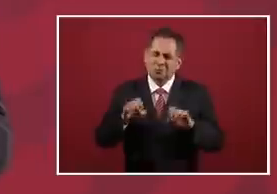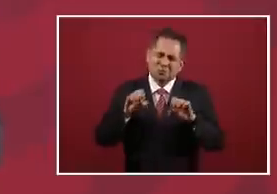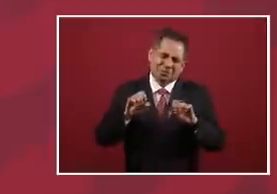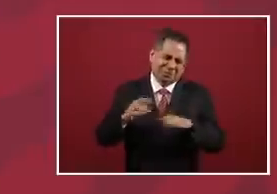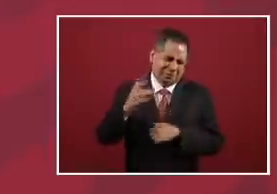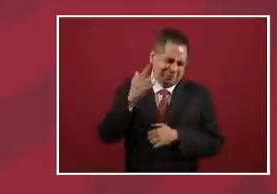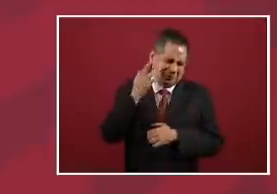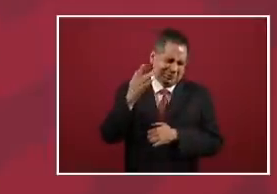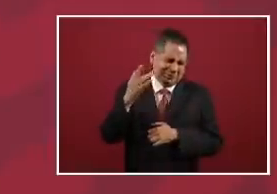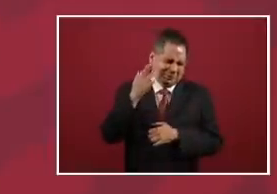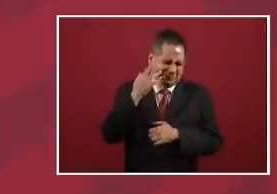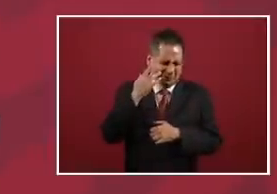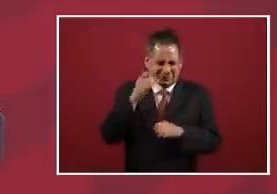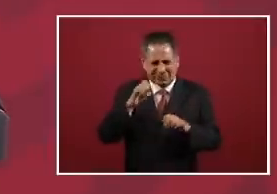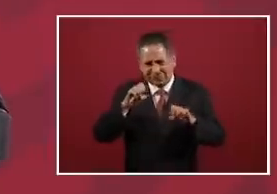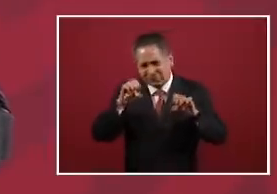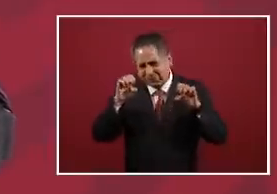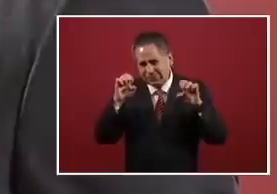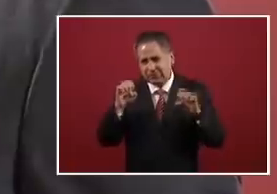lujosísimo,